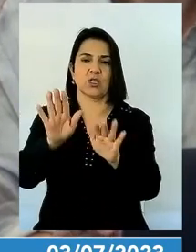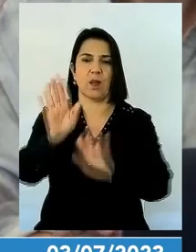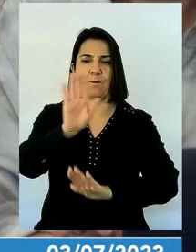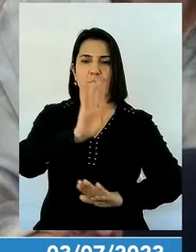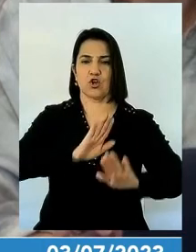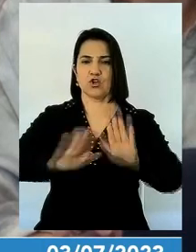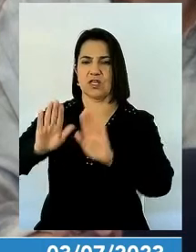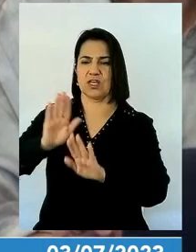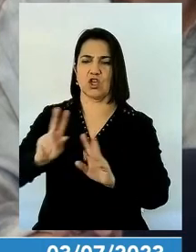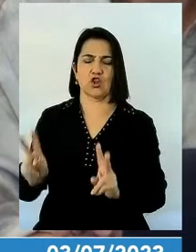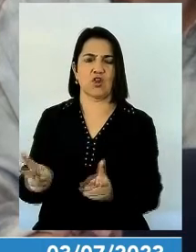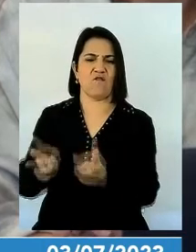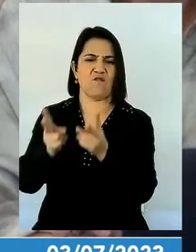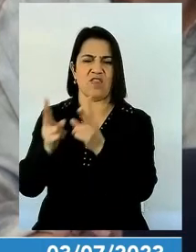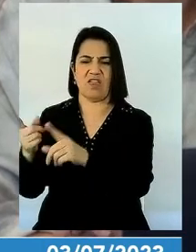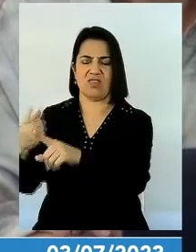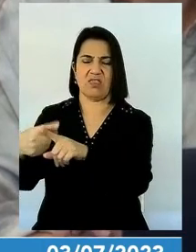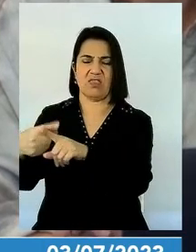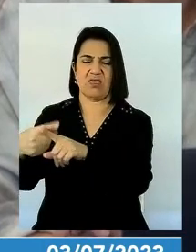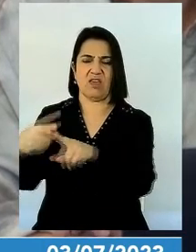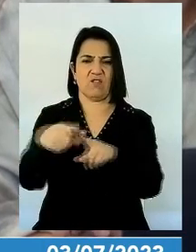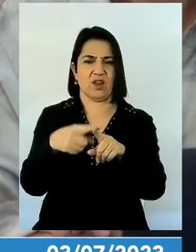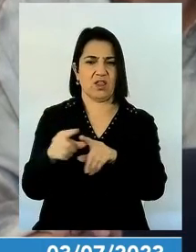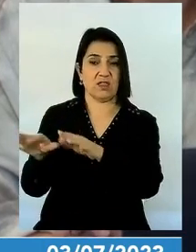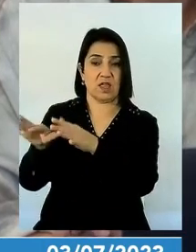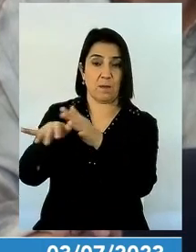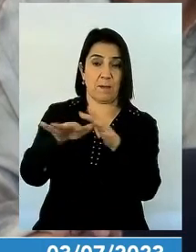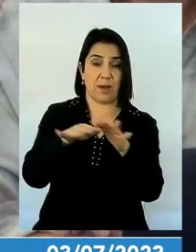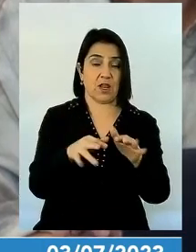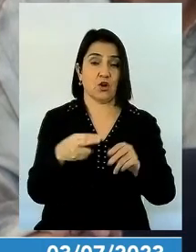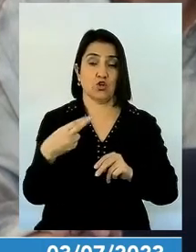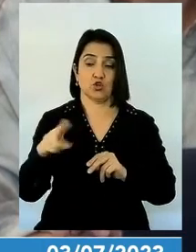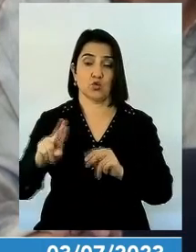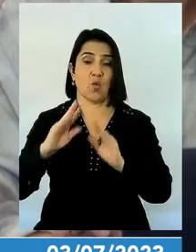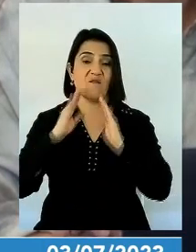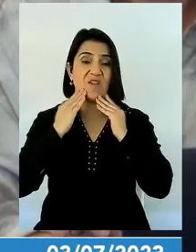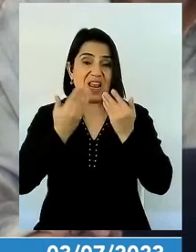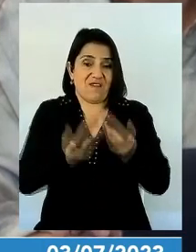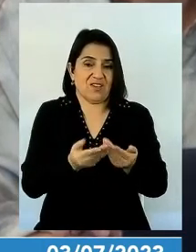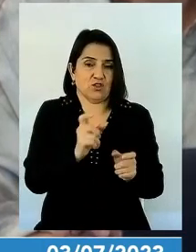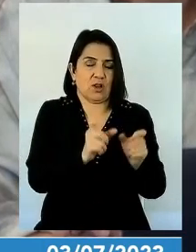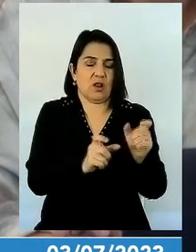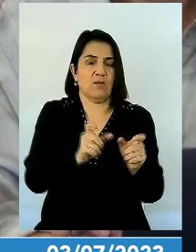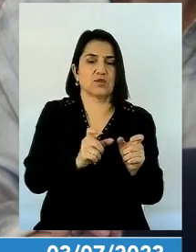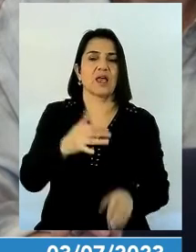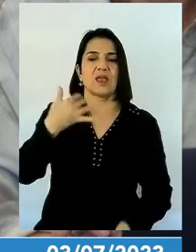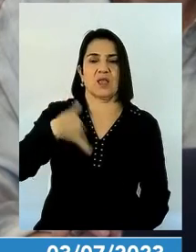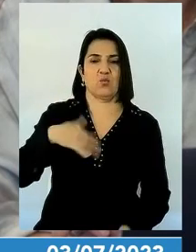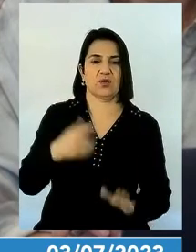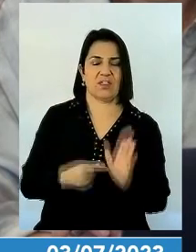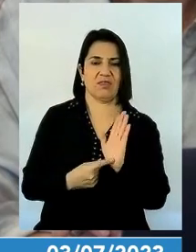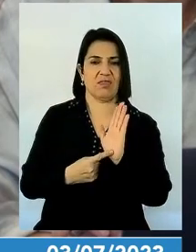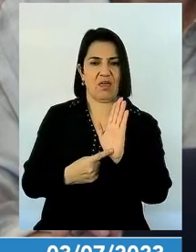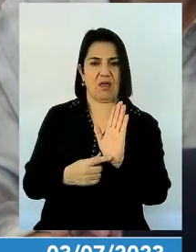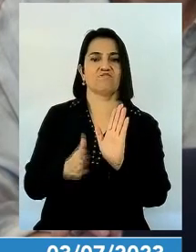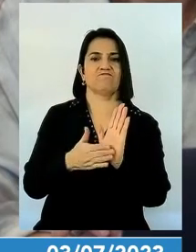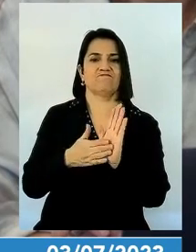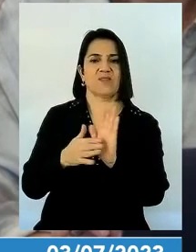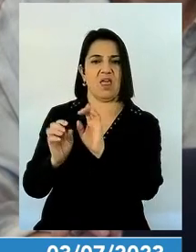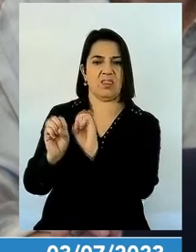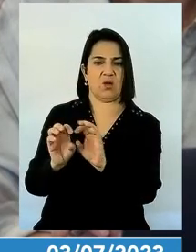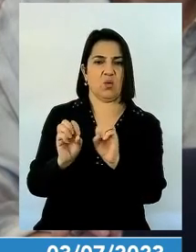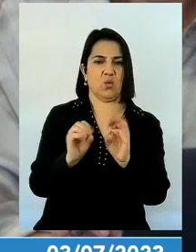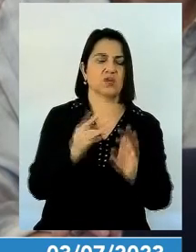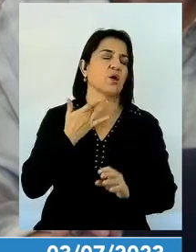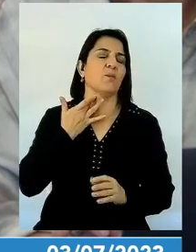esta proporciona. Por otra parte, es importante destacar la educación, porque si nosotros